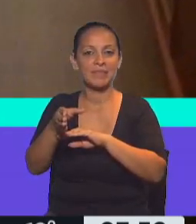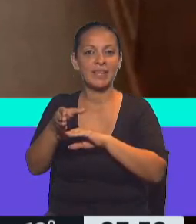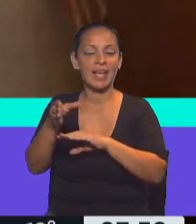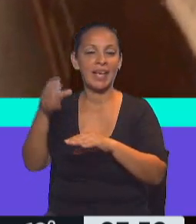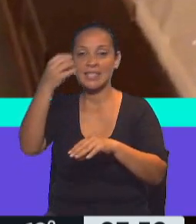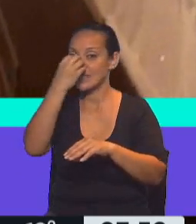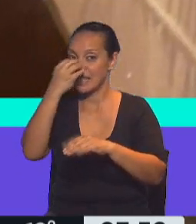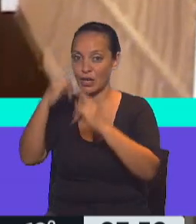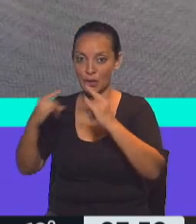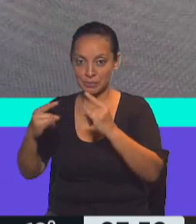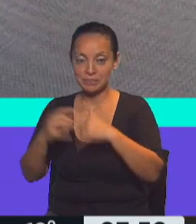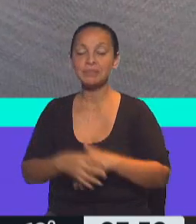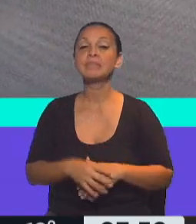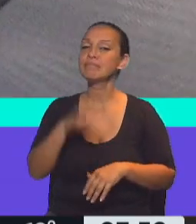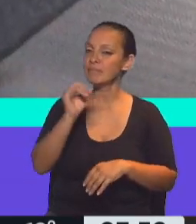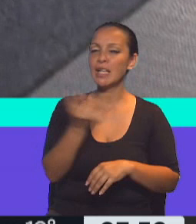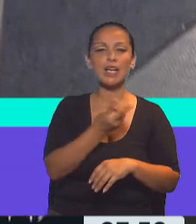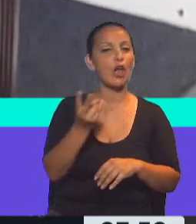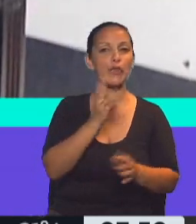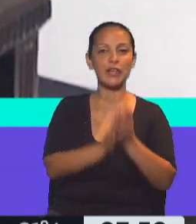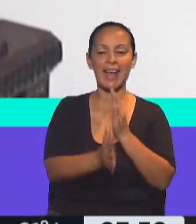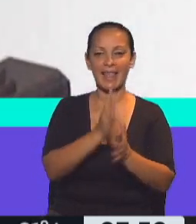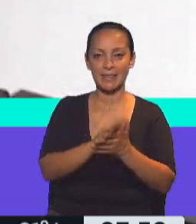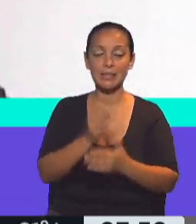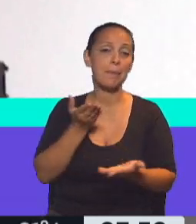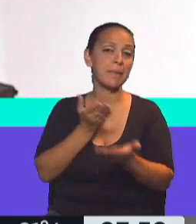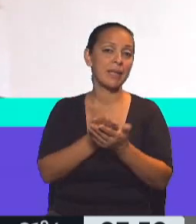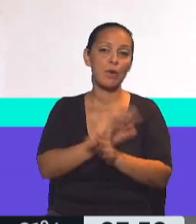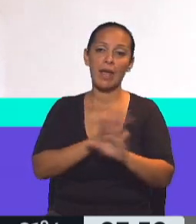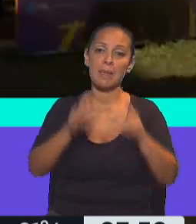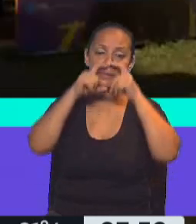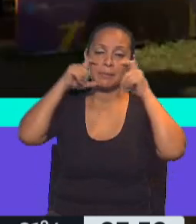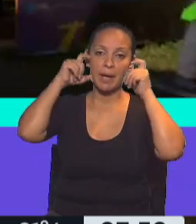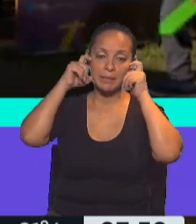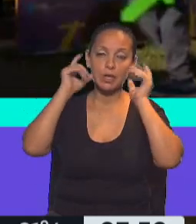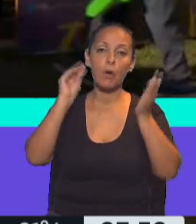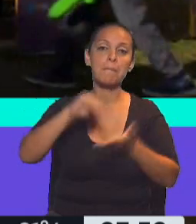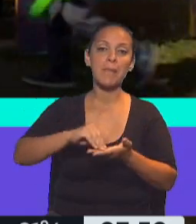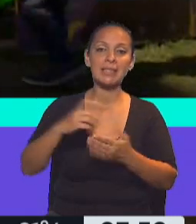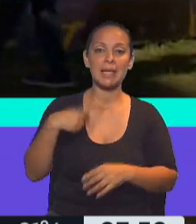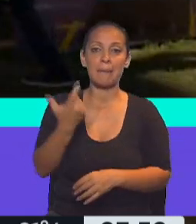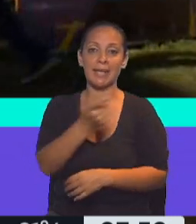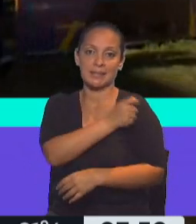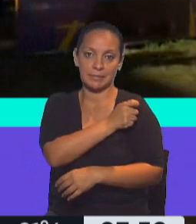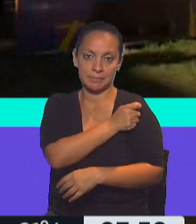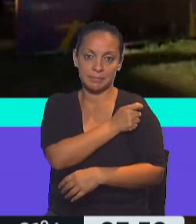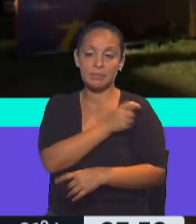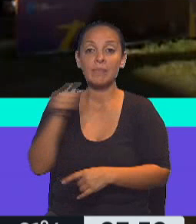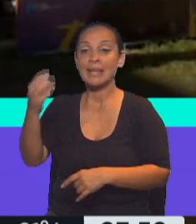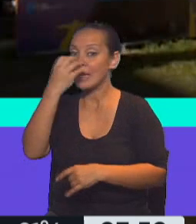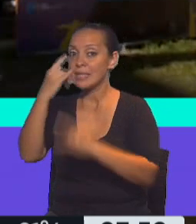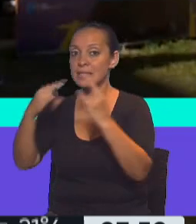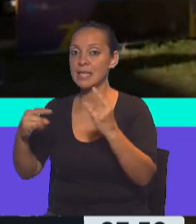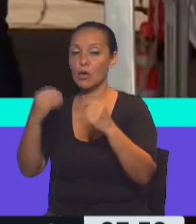circo. Sí, por supuesto. Ambas actividades son gratuitas. Lo único que pedimos es que vengan con barbijo y con pase sanitario. Y el circo tiene 2 funciones